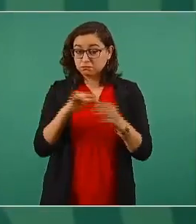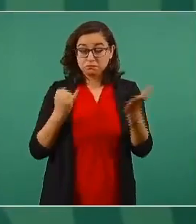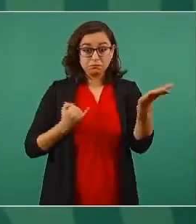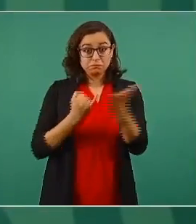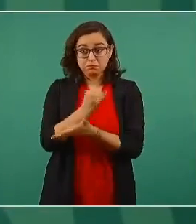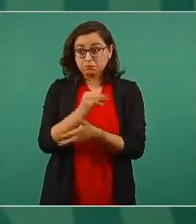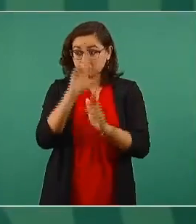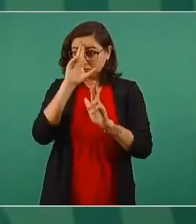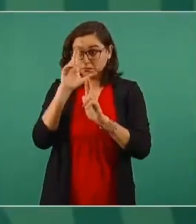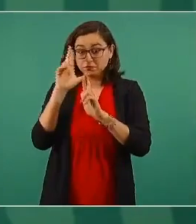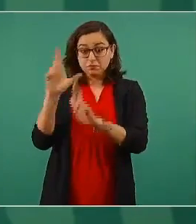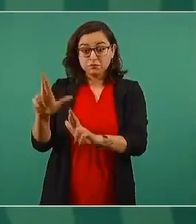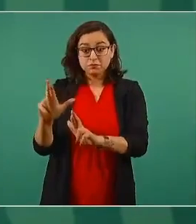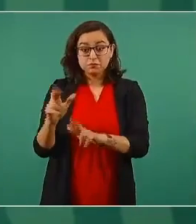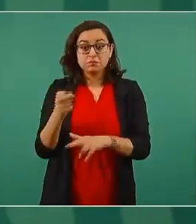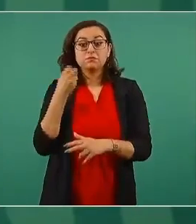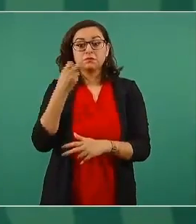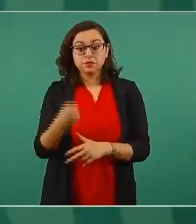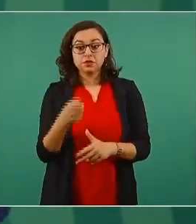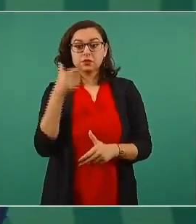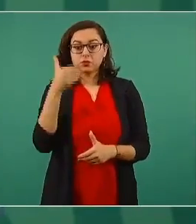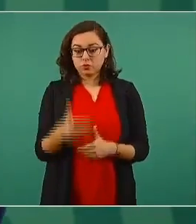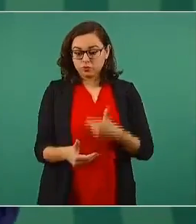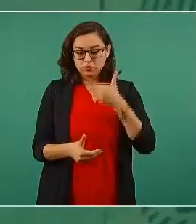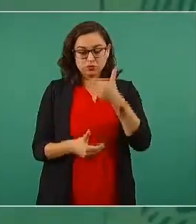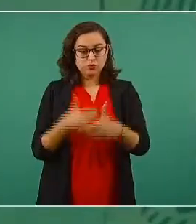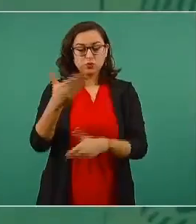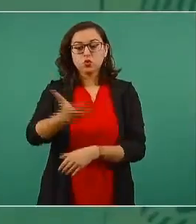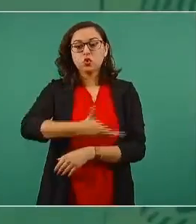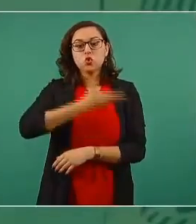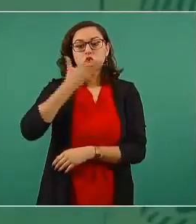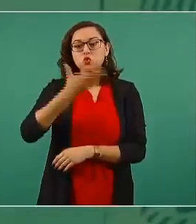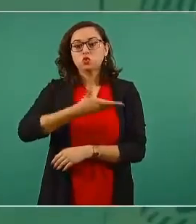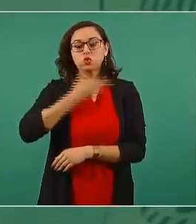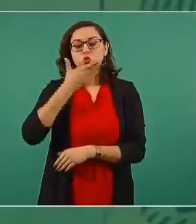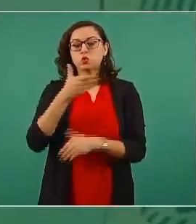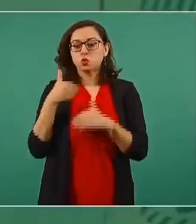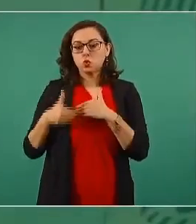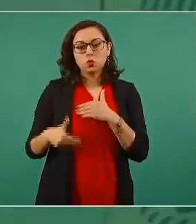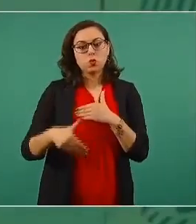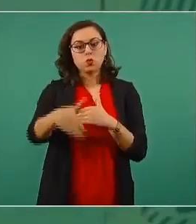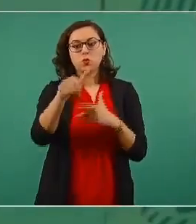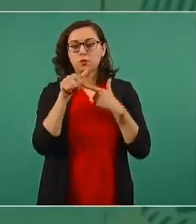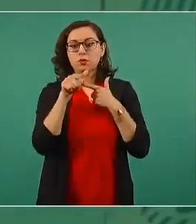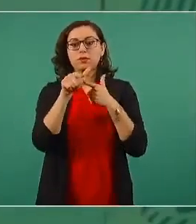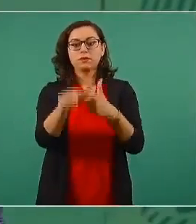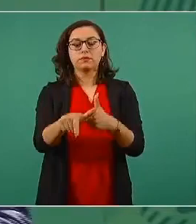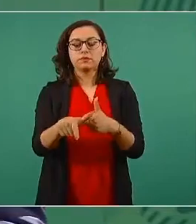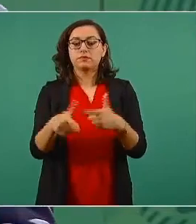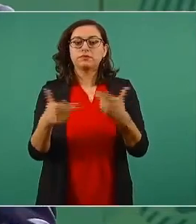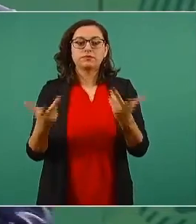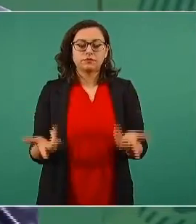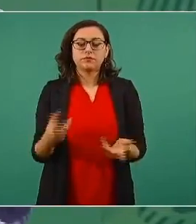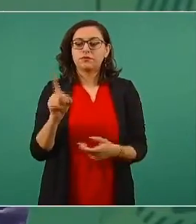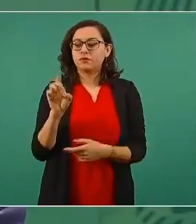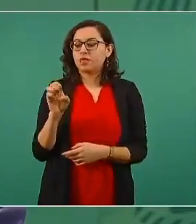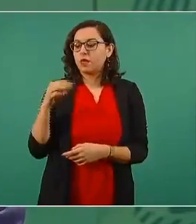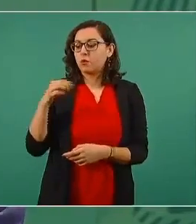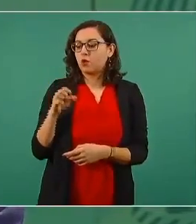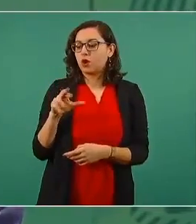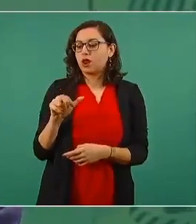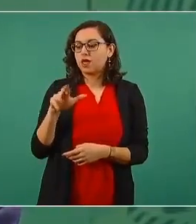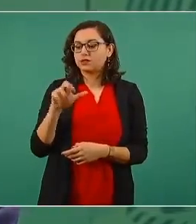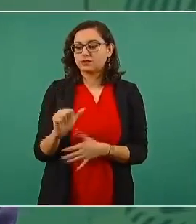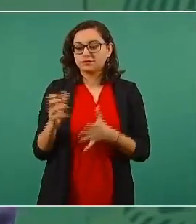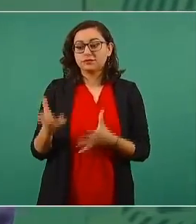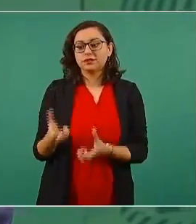comportando en el futuro, ya va a ser un hábito la democracia,